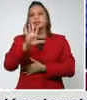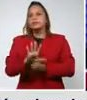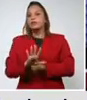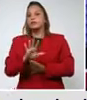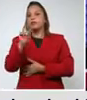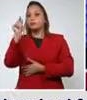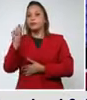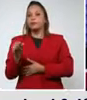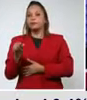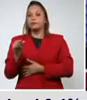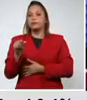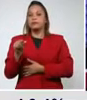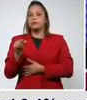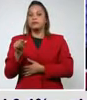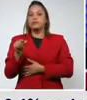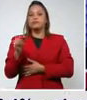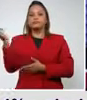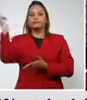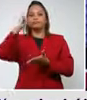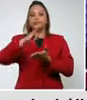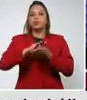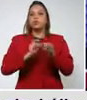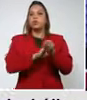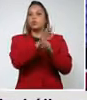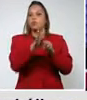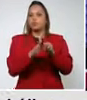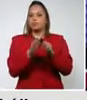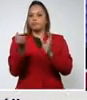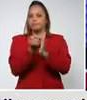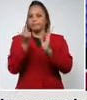5 extranjeros con COVID-19,